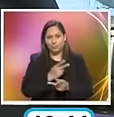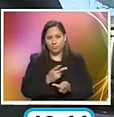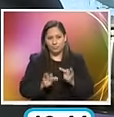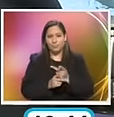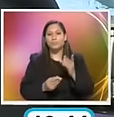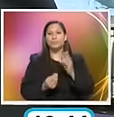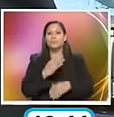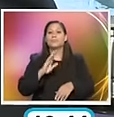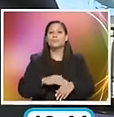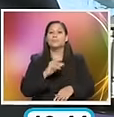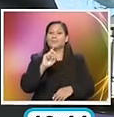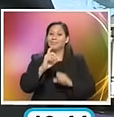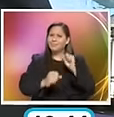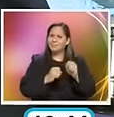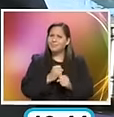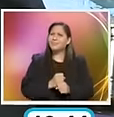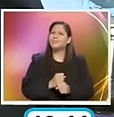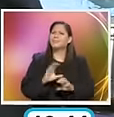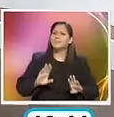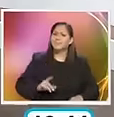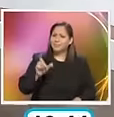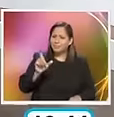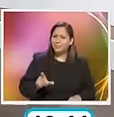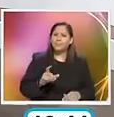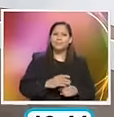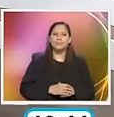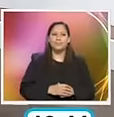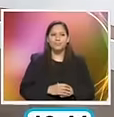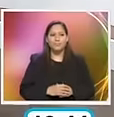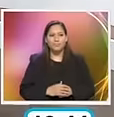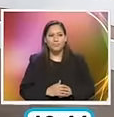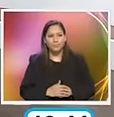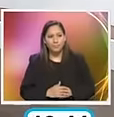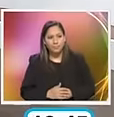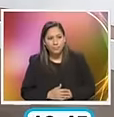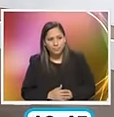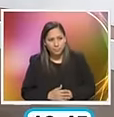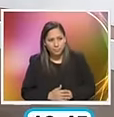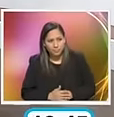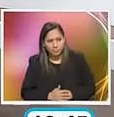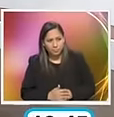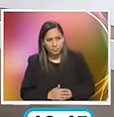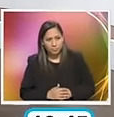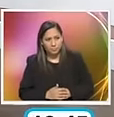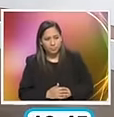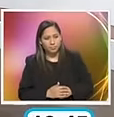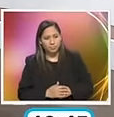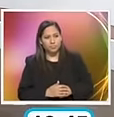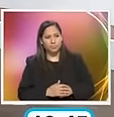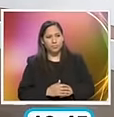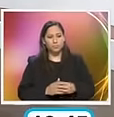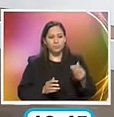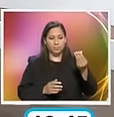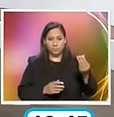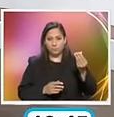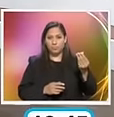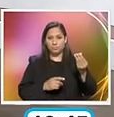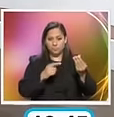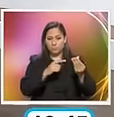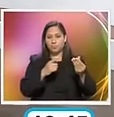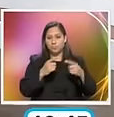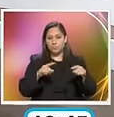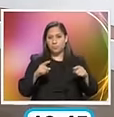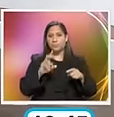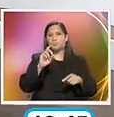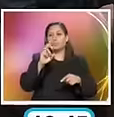por estos 30 años. ¿Con qué se va a caracterizar esta pues edición musical? Le podemos llamar limitada, porque es una de las más